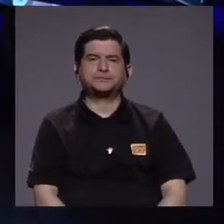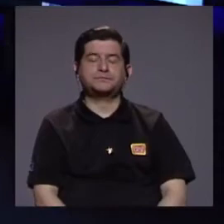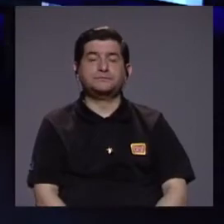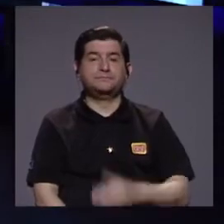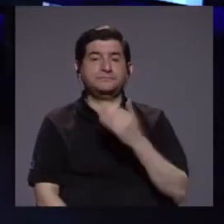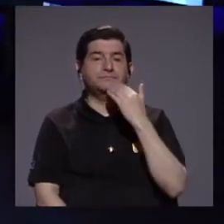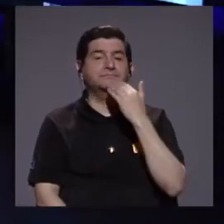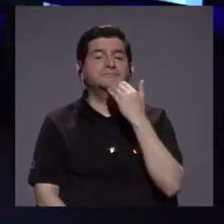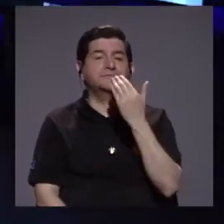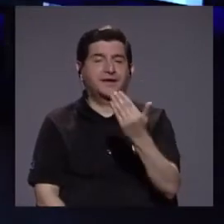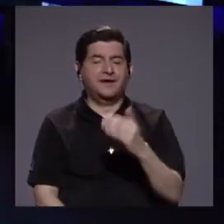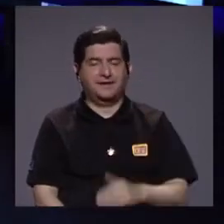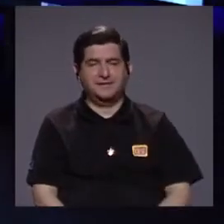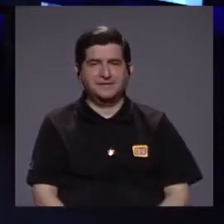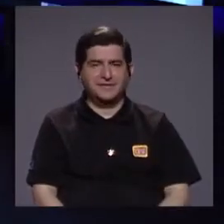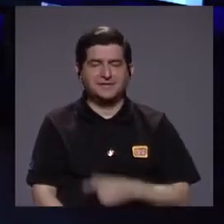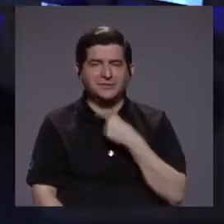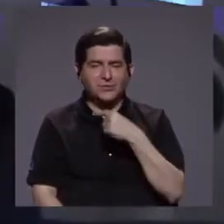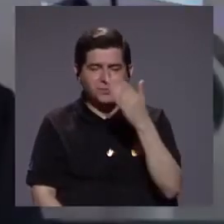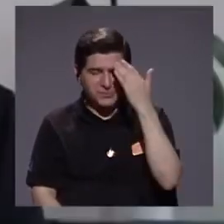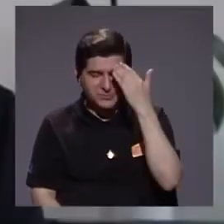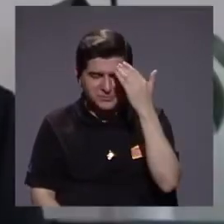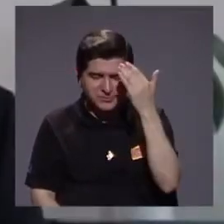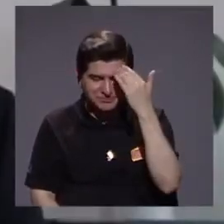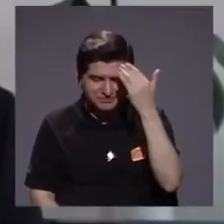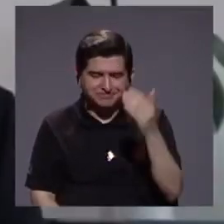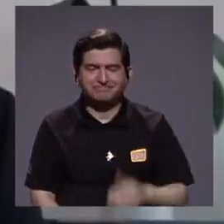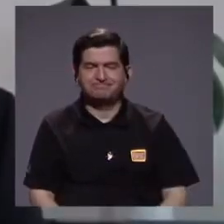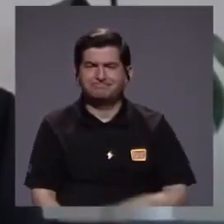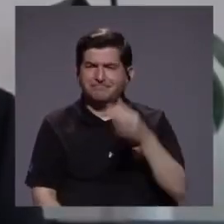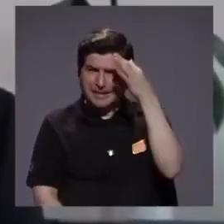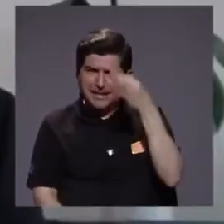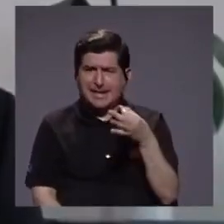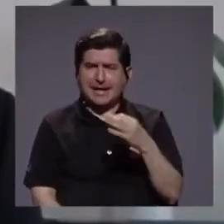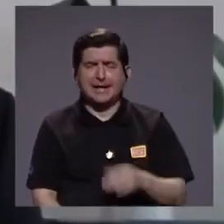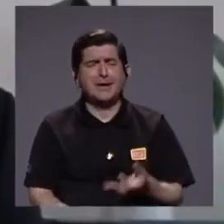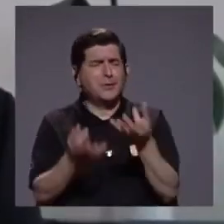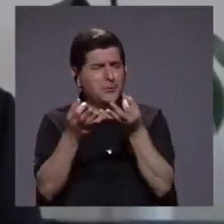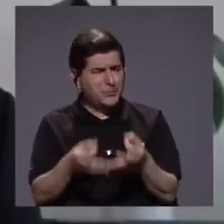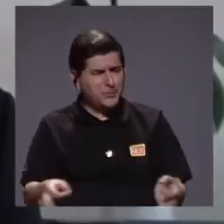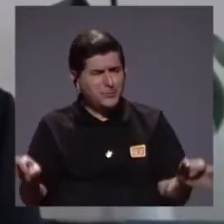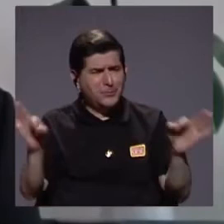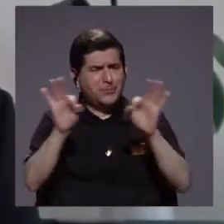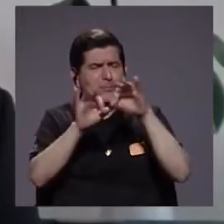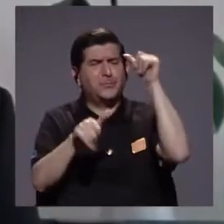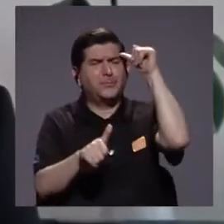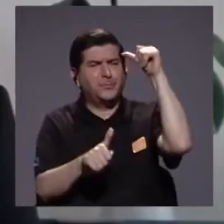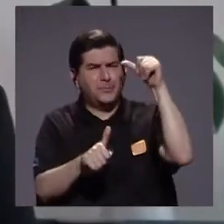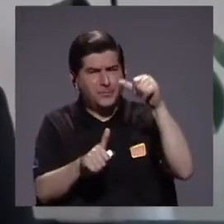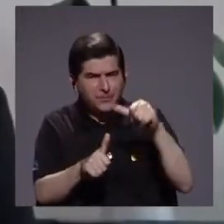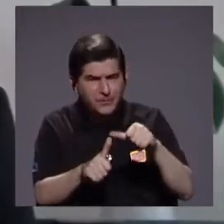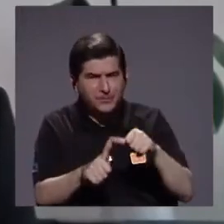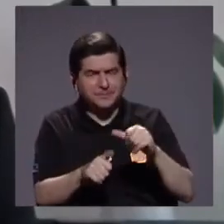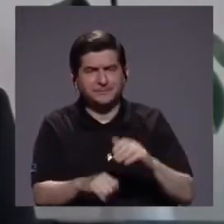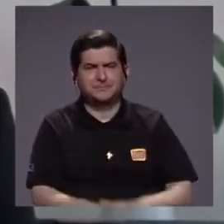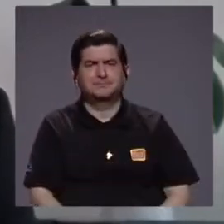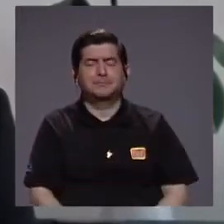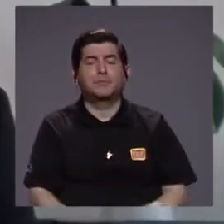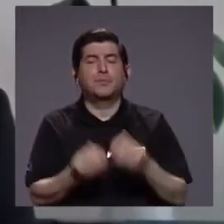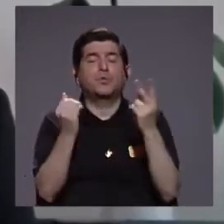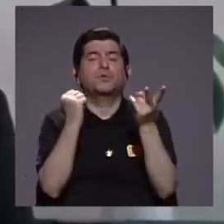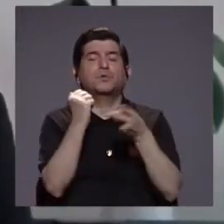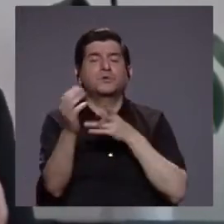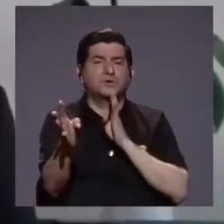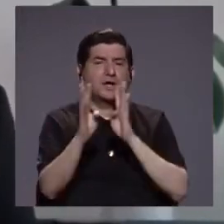Muchas gracias, Yesenia, y un gusto saludarla. Creo que es sumamente importante recordar que muchas veces